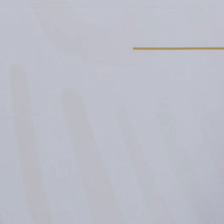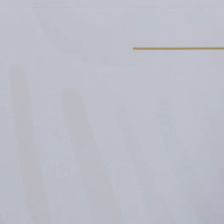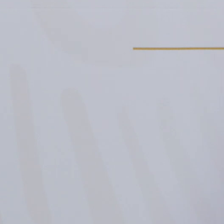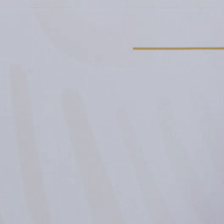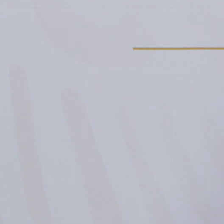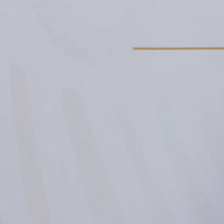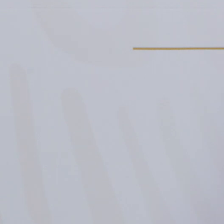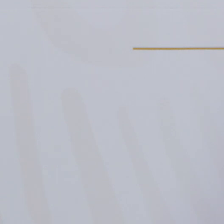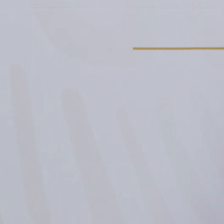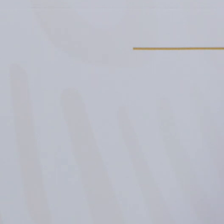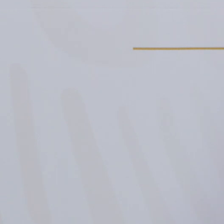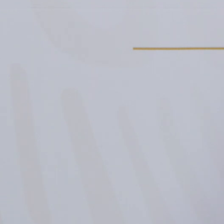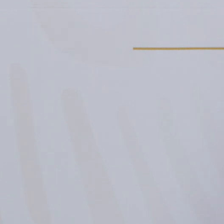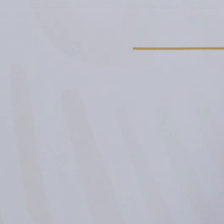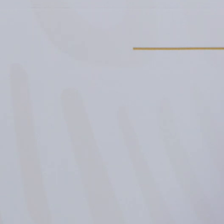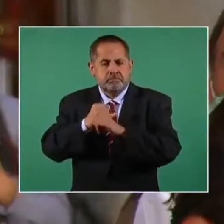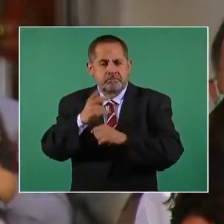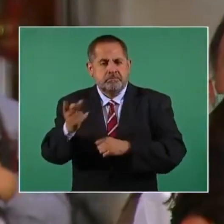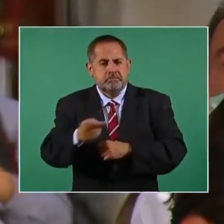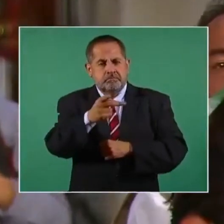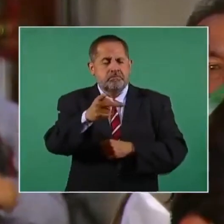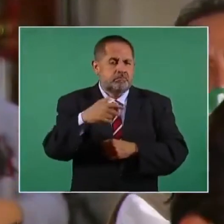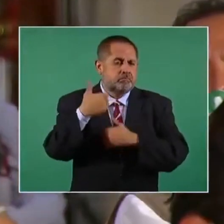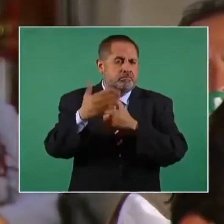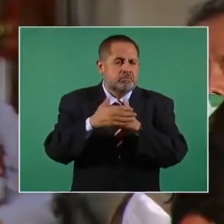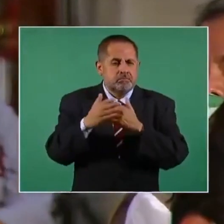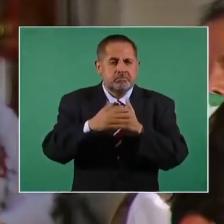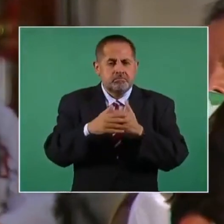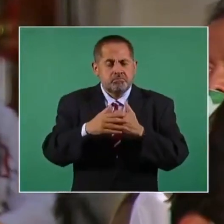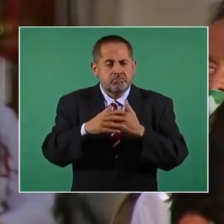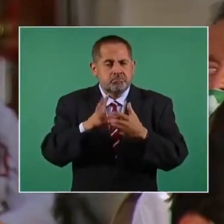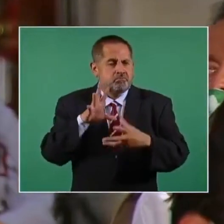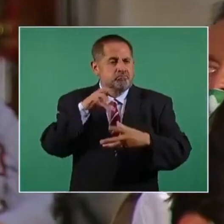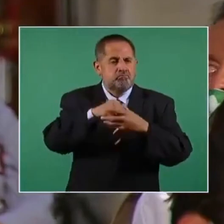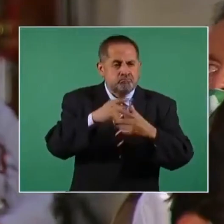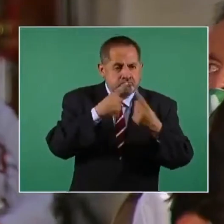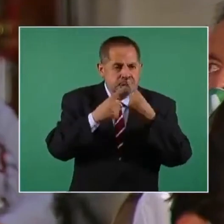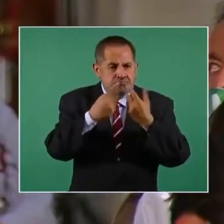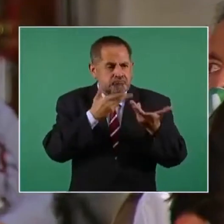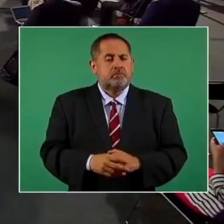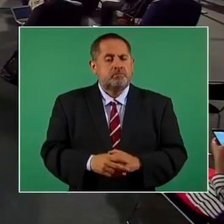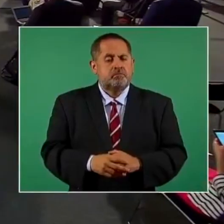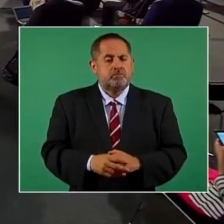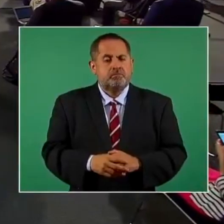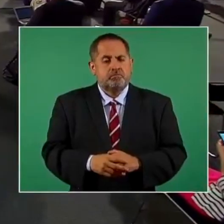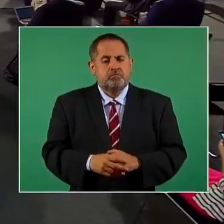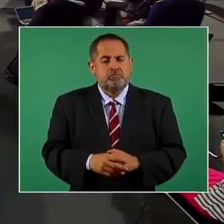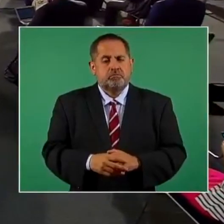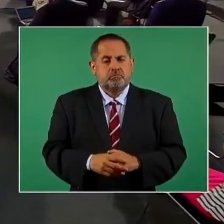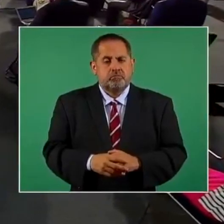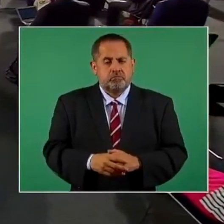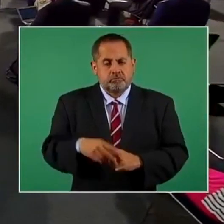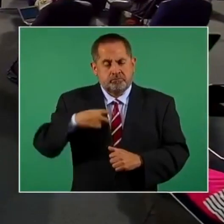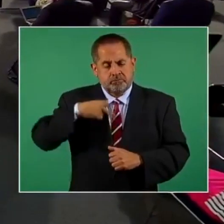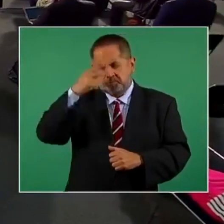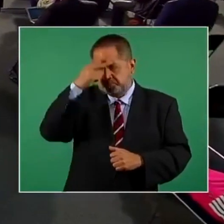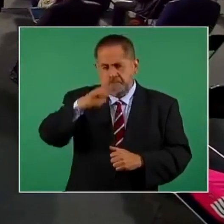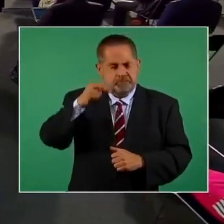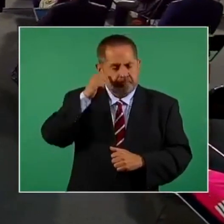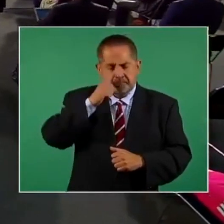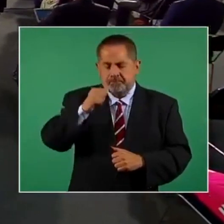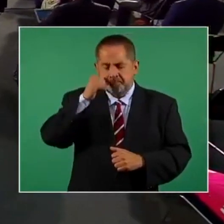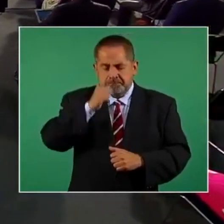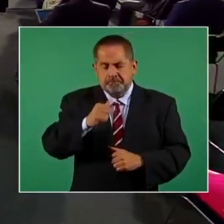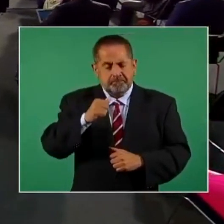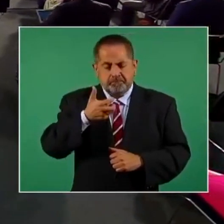No nos corresponde. Así respondió el canciller mexicano a La Voz de América ante la pregunta de si mediaría durante un hipotético diálogo entre el gobierno de Venezuela